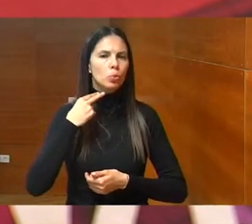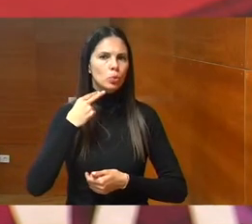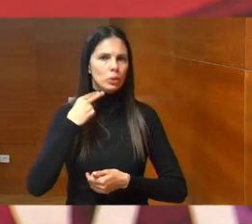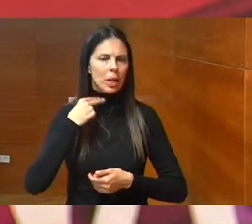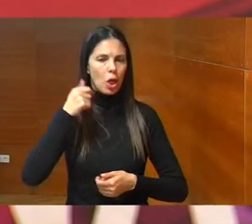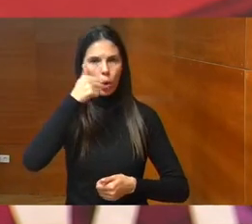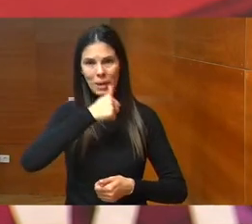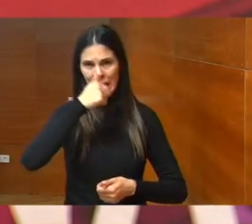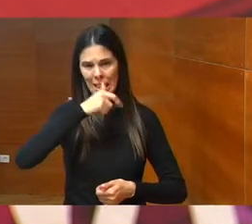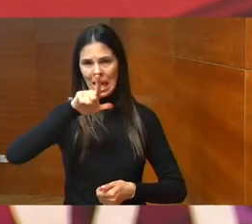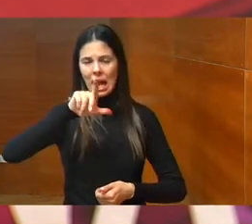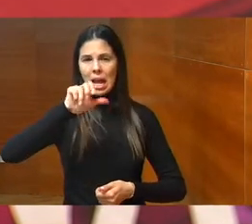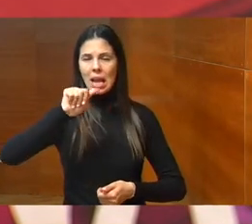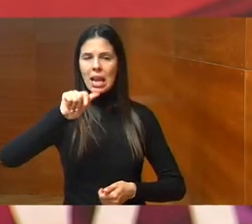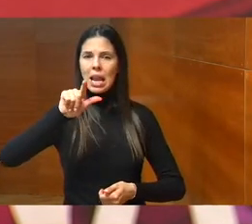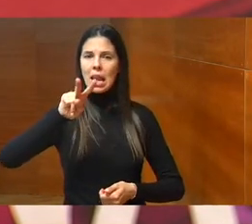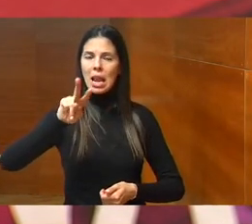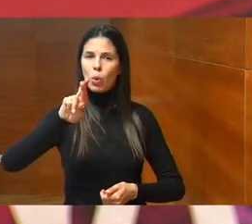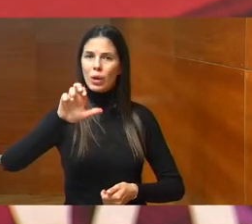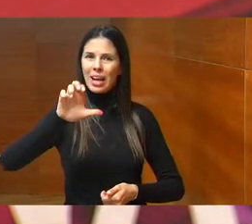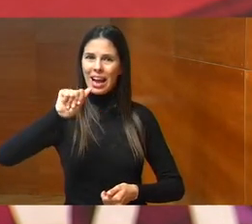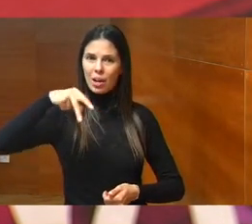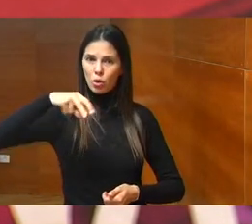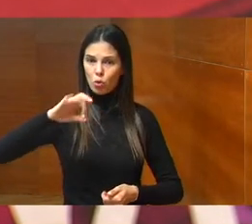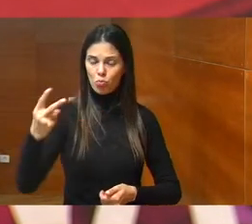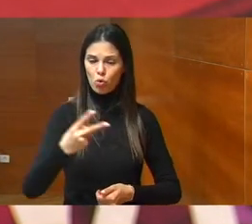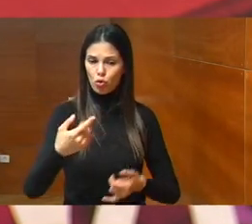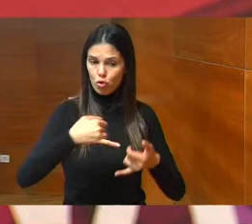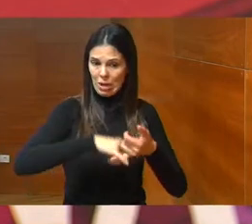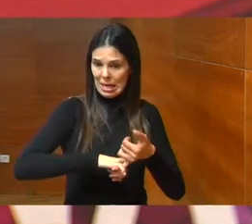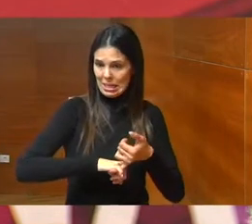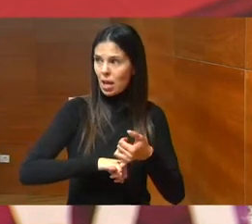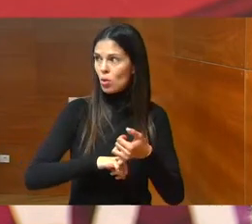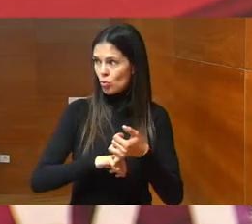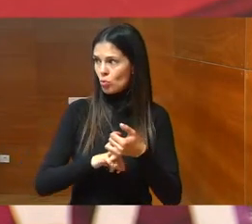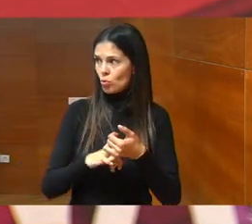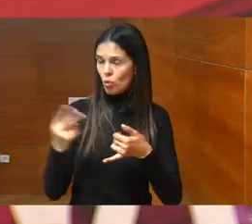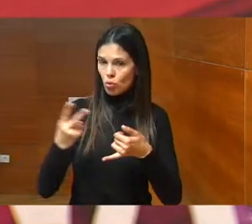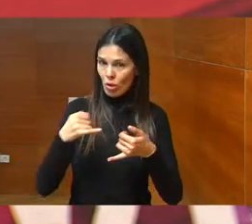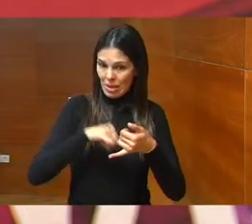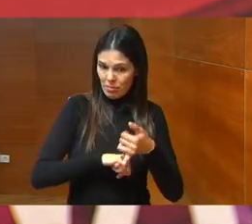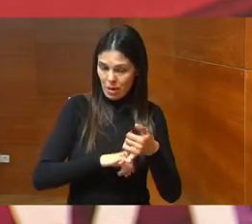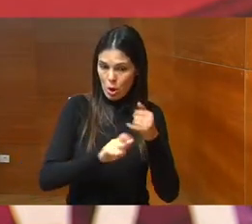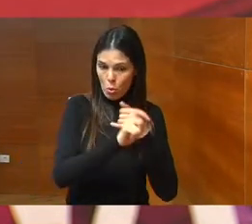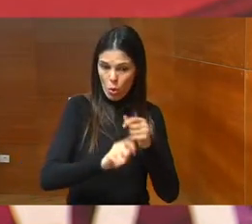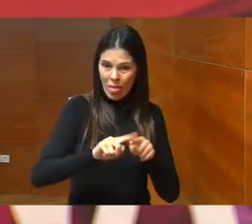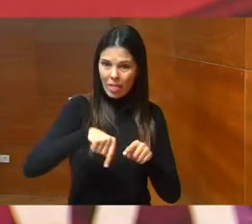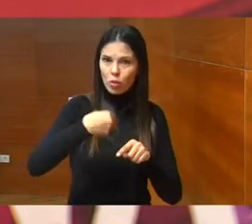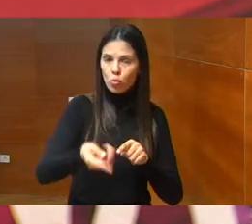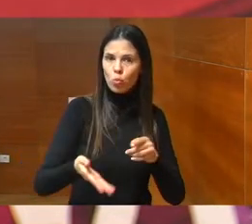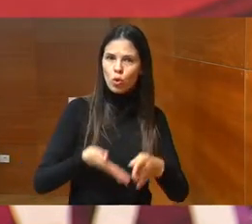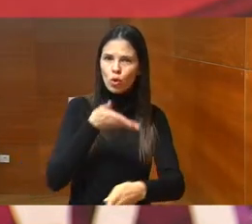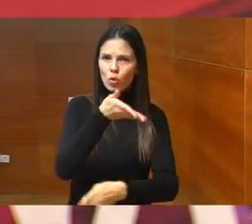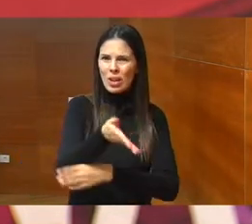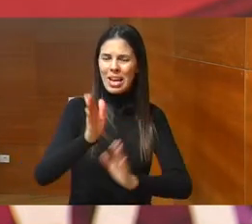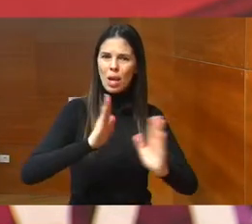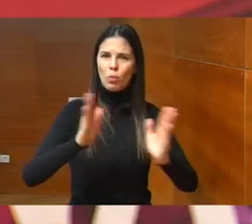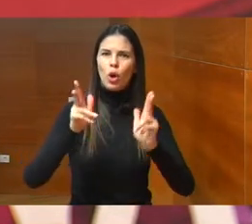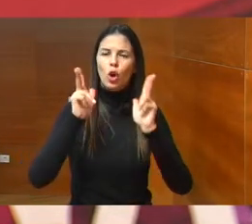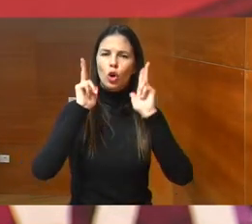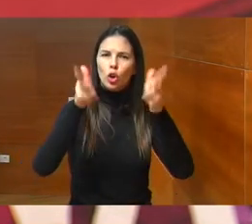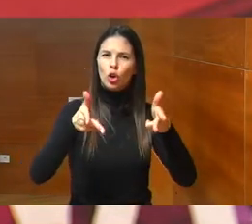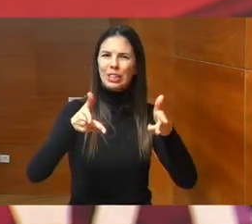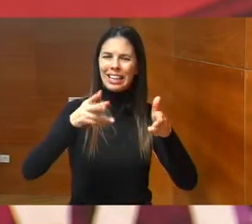entonces casados o recién casados después de la boda se hospedaron un tempo en el hotel